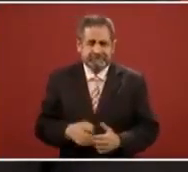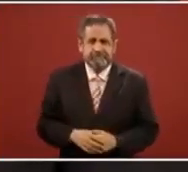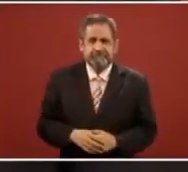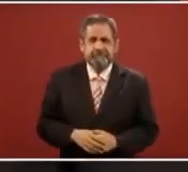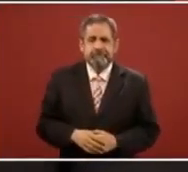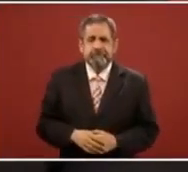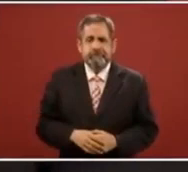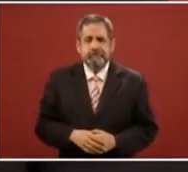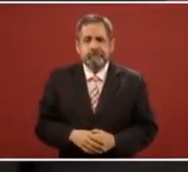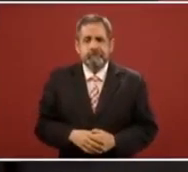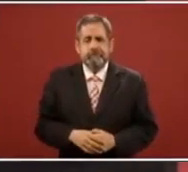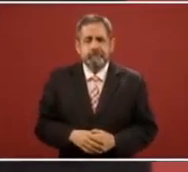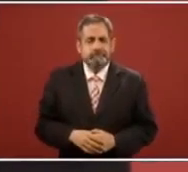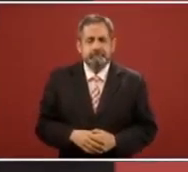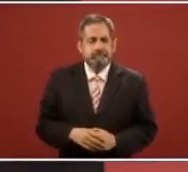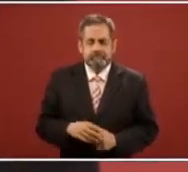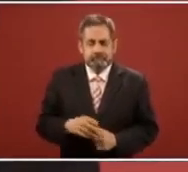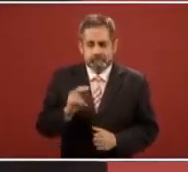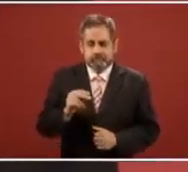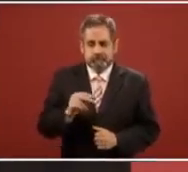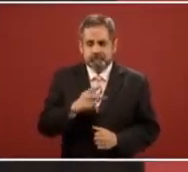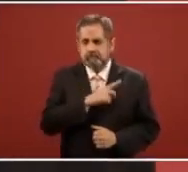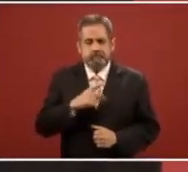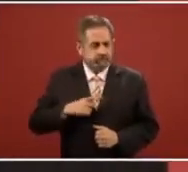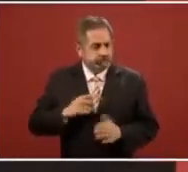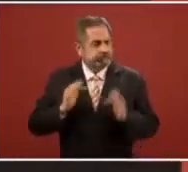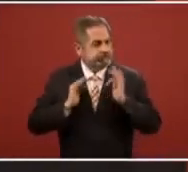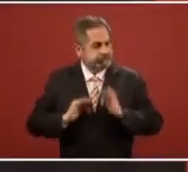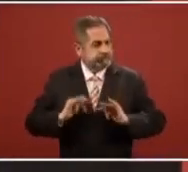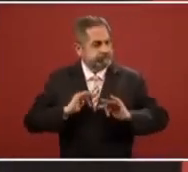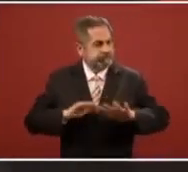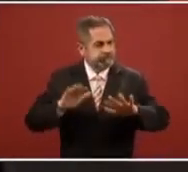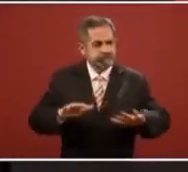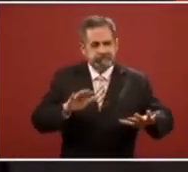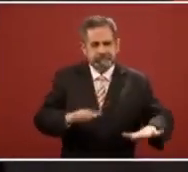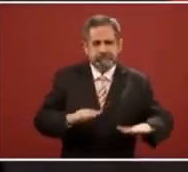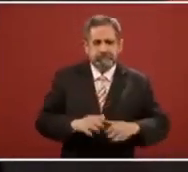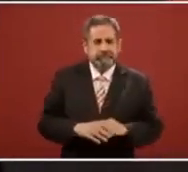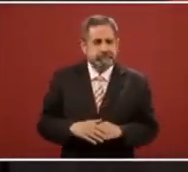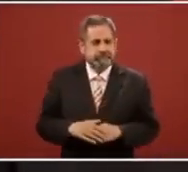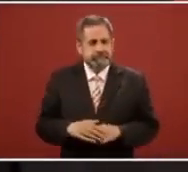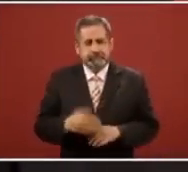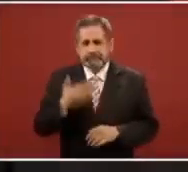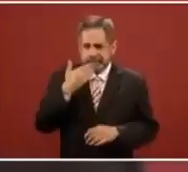y hay que relajar la disciplina